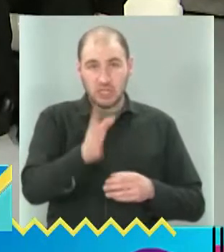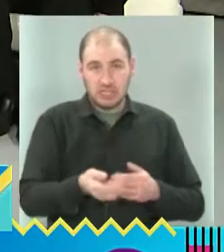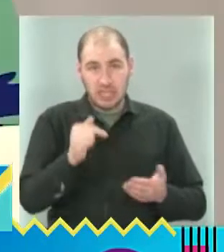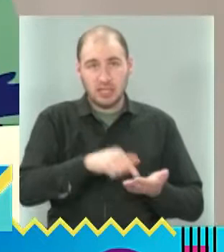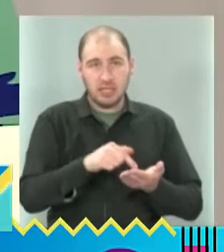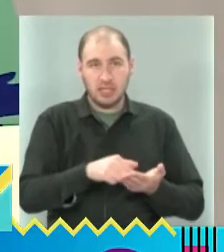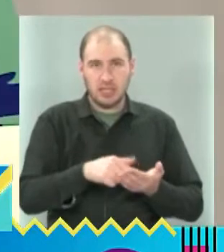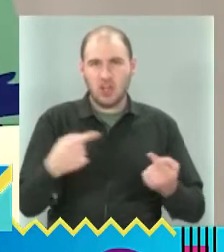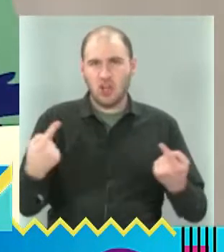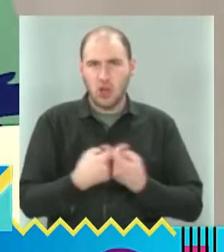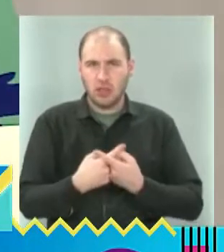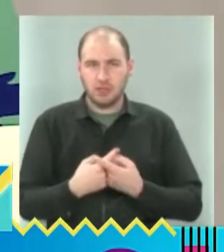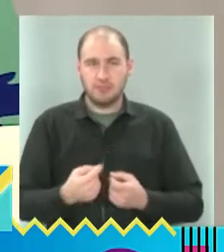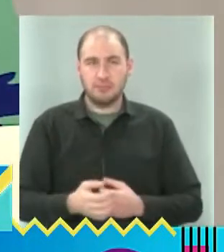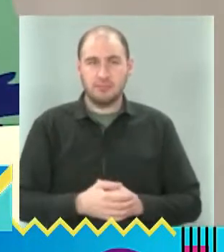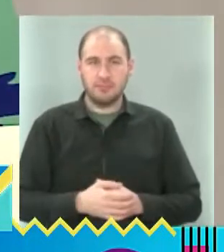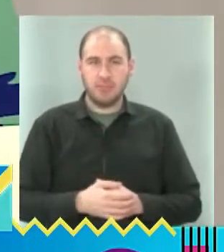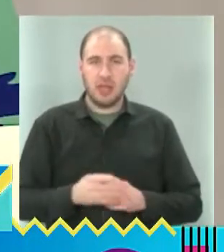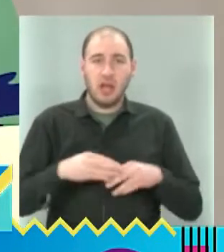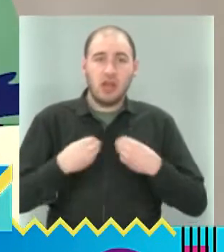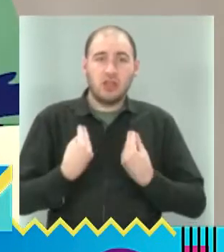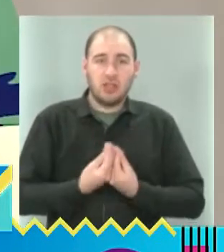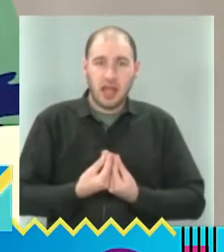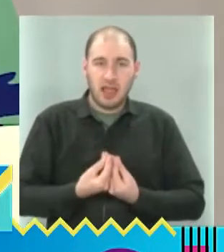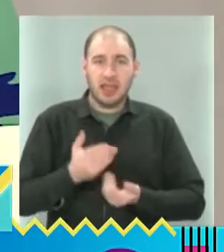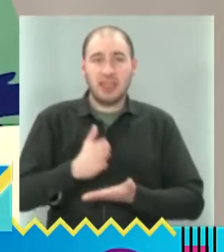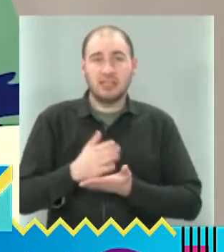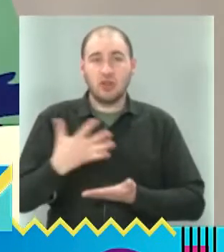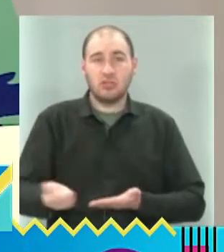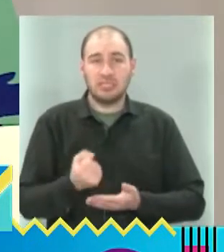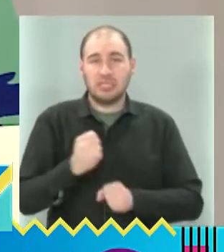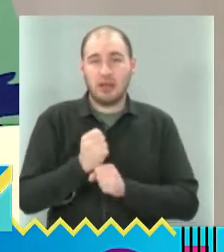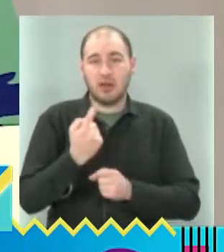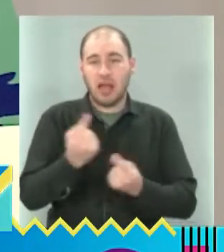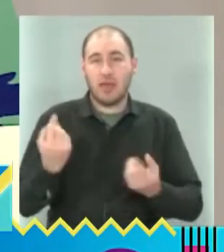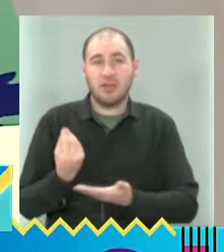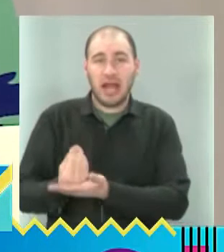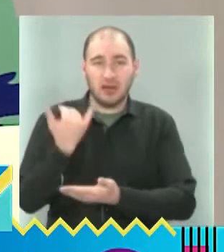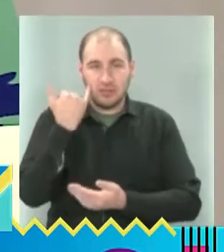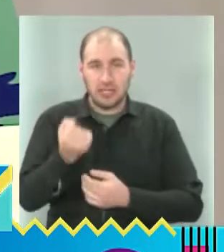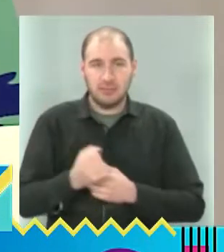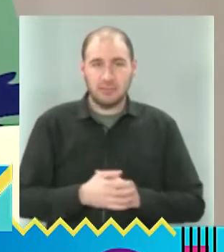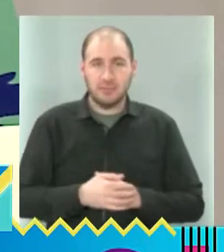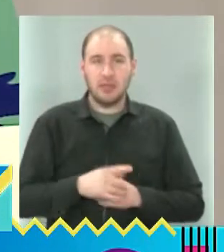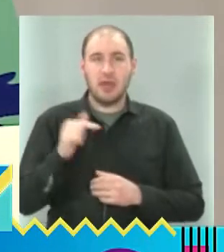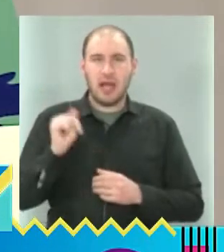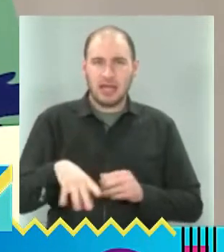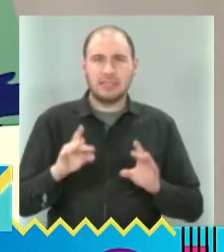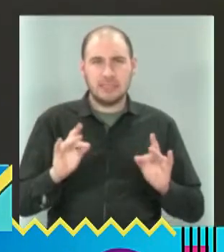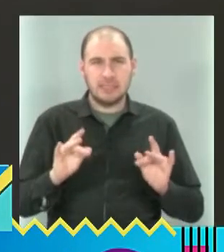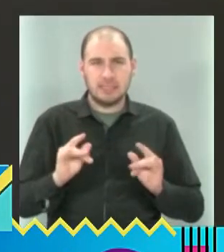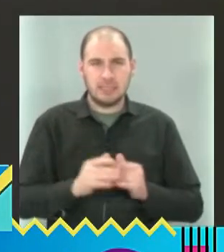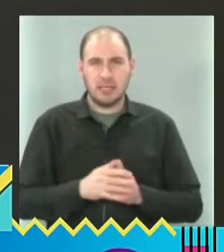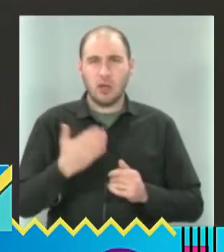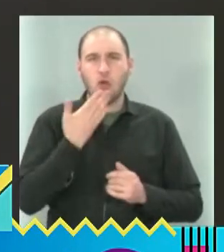porcentaje, choca esto con la cantidad o con los derechos adquiridos por cada trabajador de planta que tiene el Estado. Entonces ahí se complica un poco